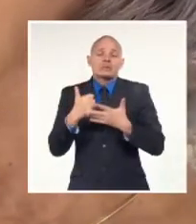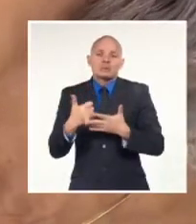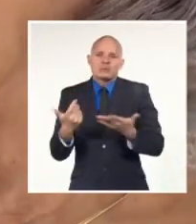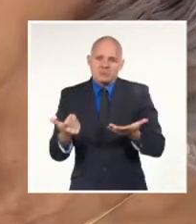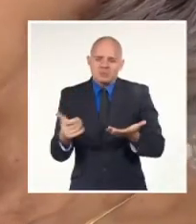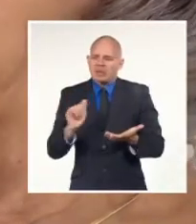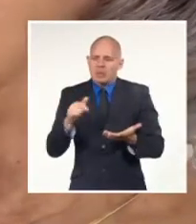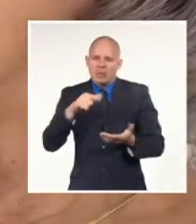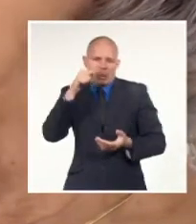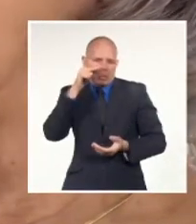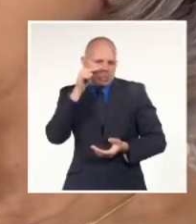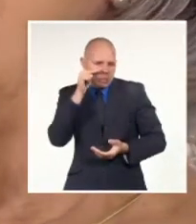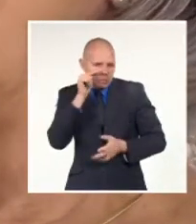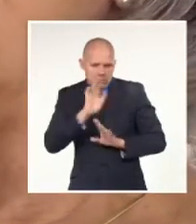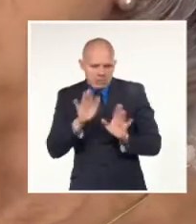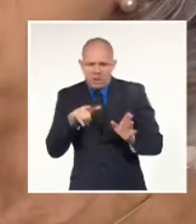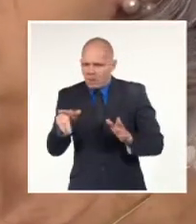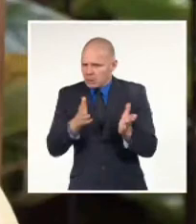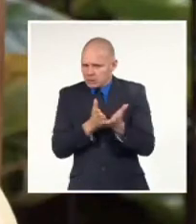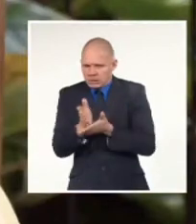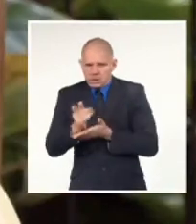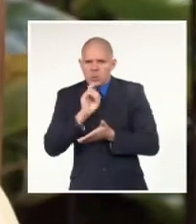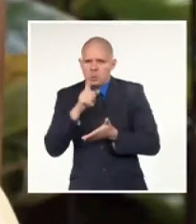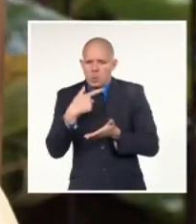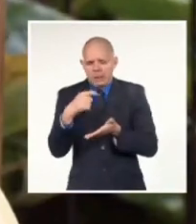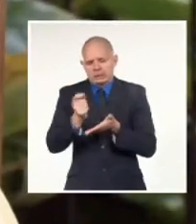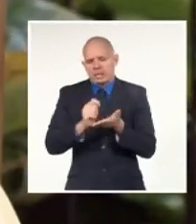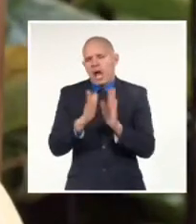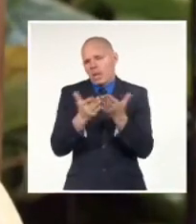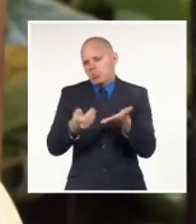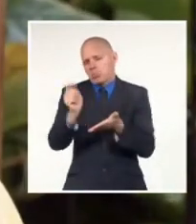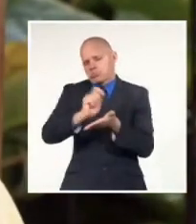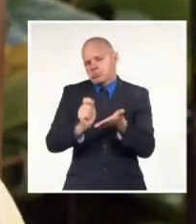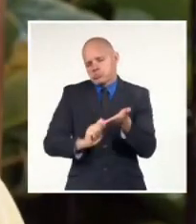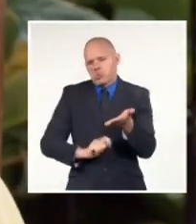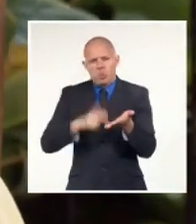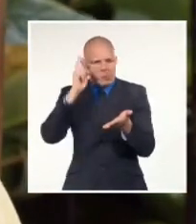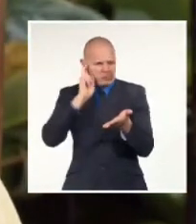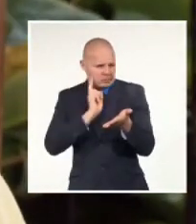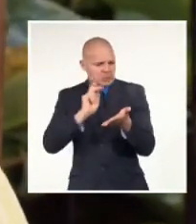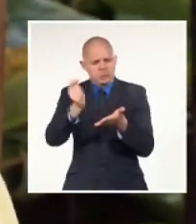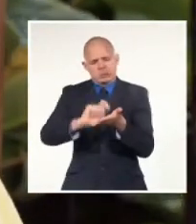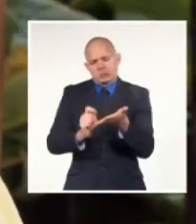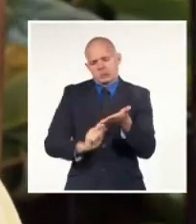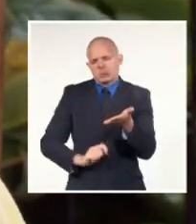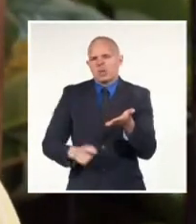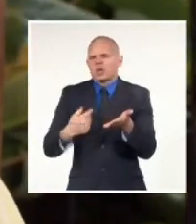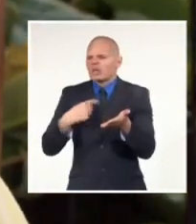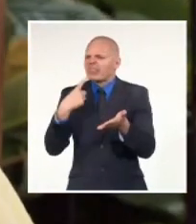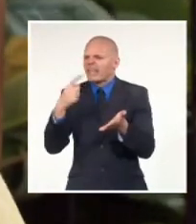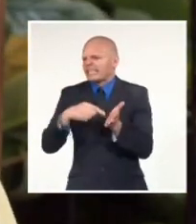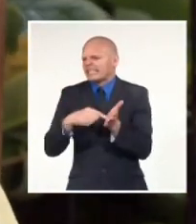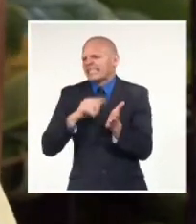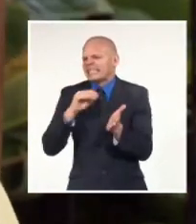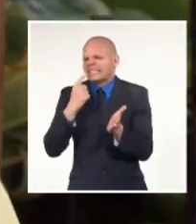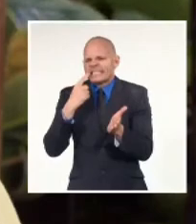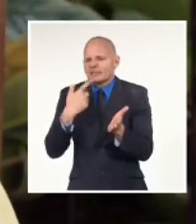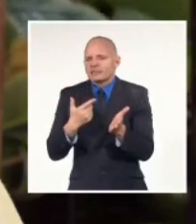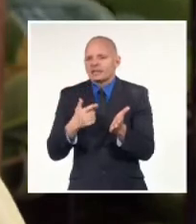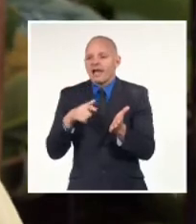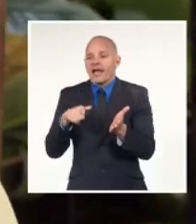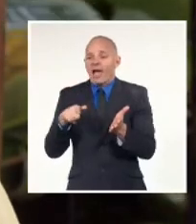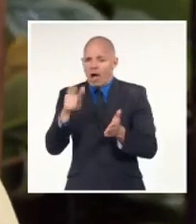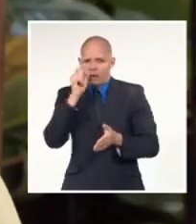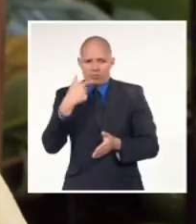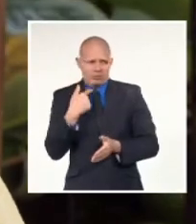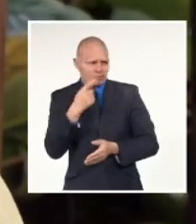ver, escribía en sus libretas amarillas. Y yo le decía a Rafael, ¿qué dice aquí? Pero si tú eres la que ves, si tú no sabes lo que